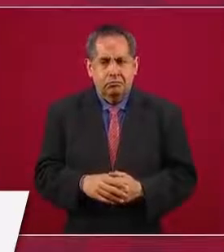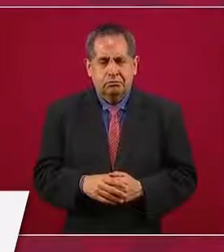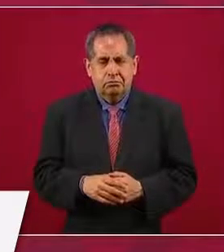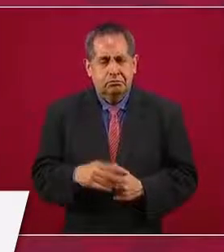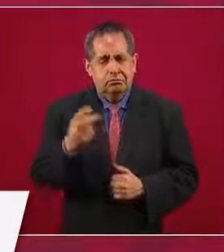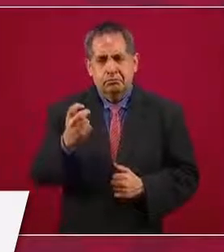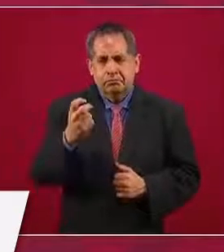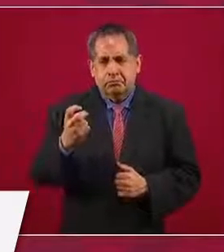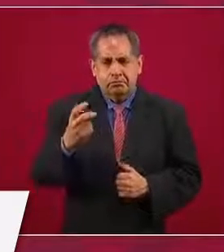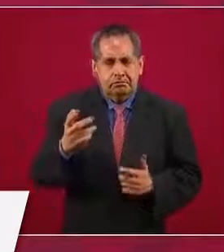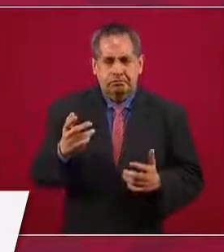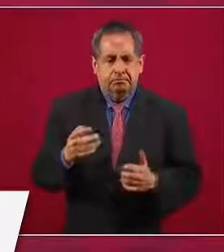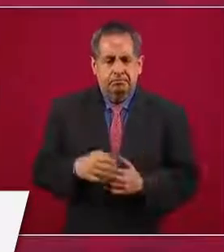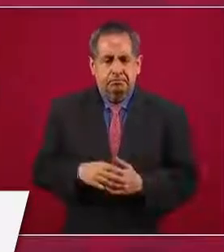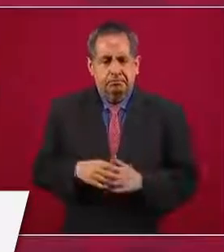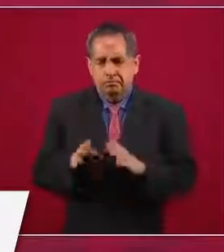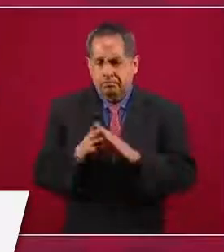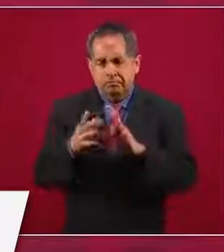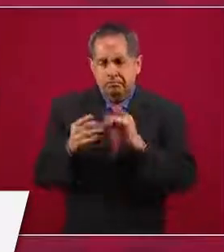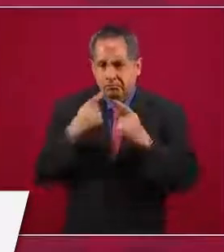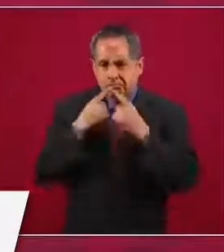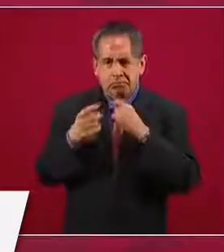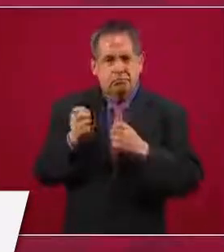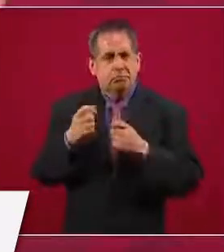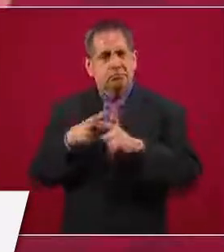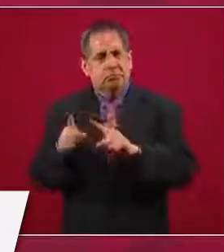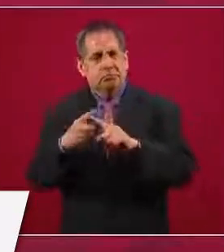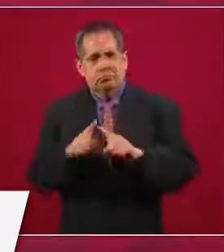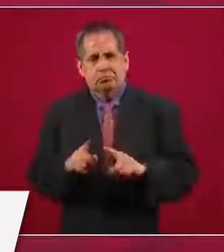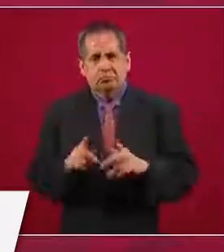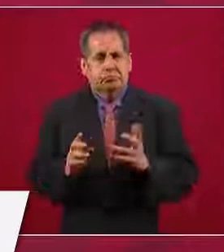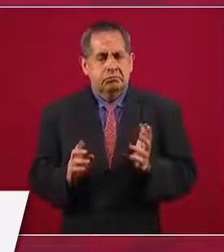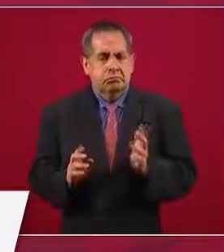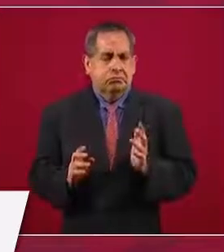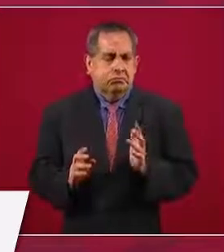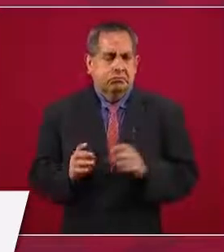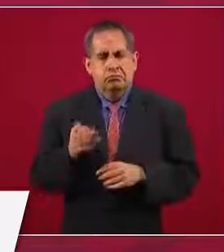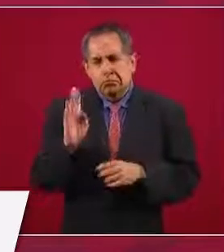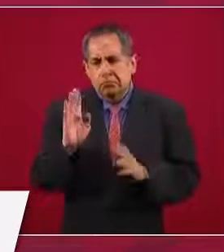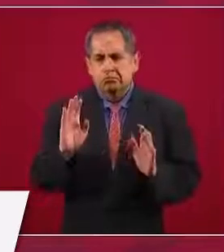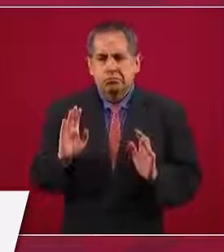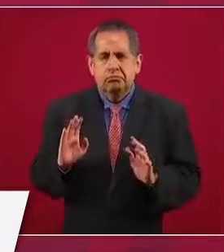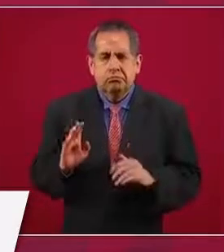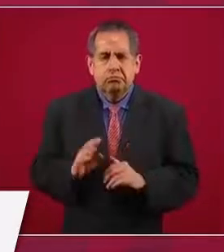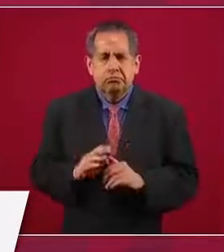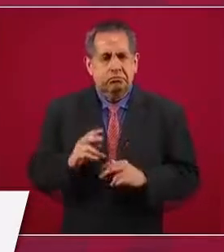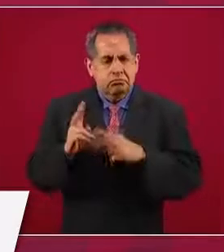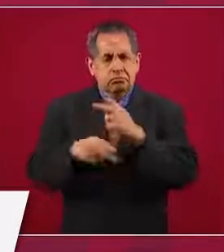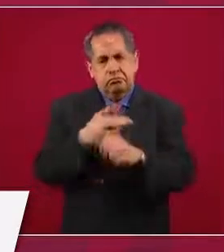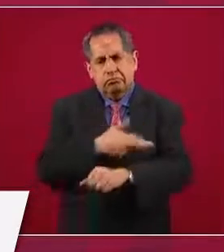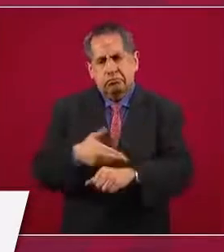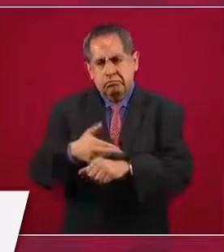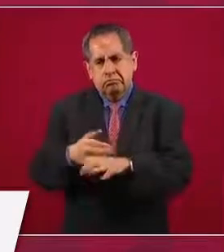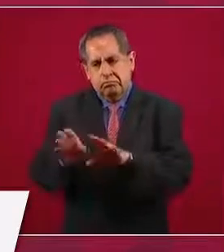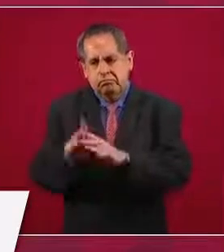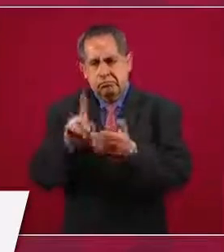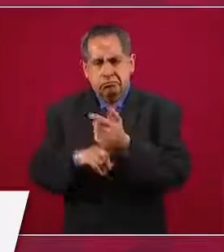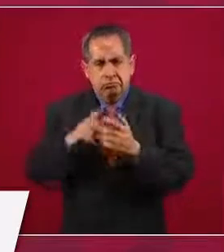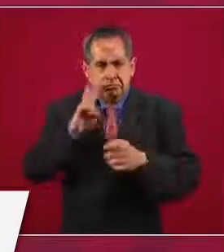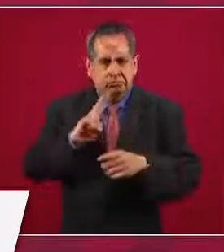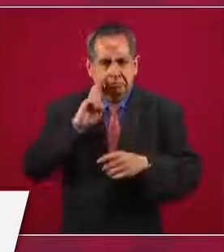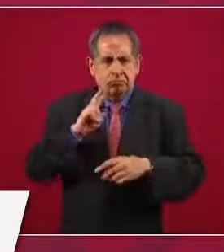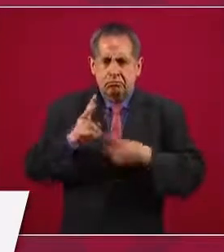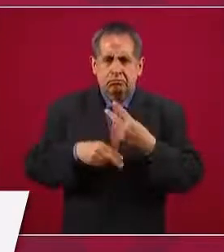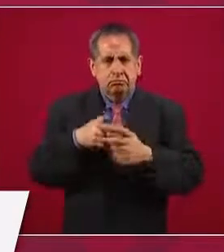por eso hay estas diferencias pero bueno las vamos resolviendo y vamos a